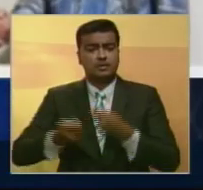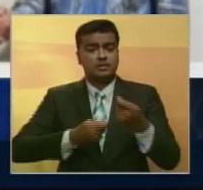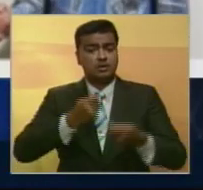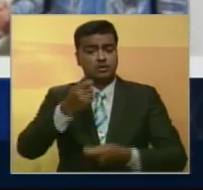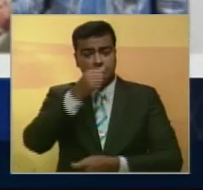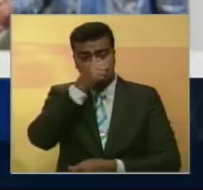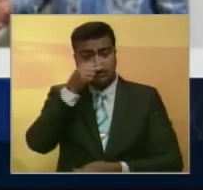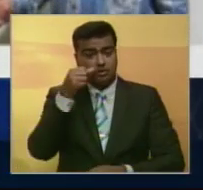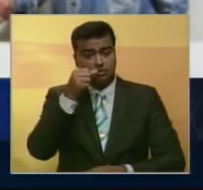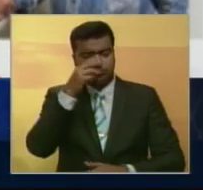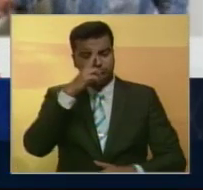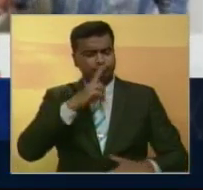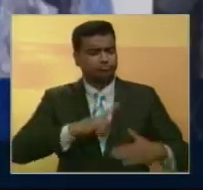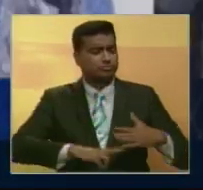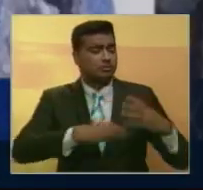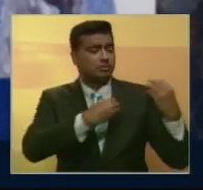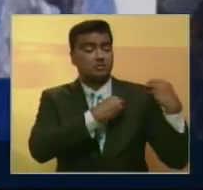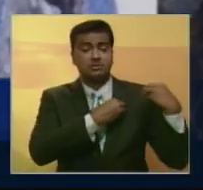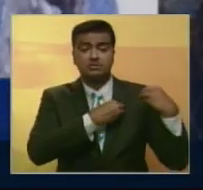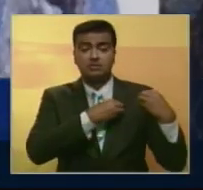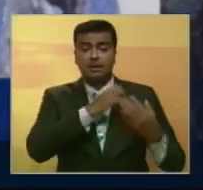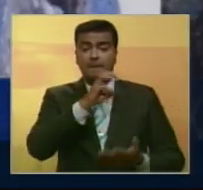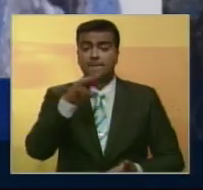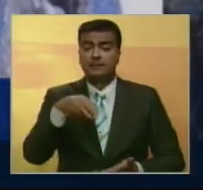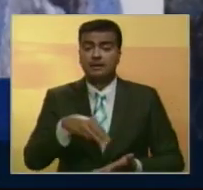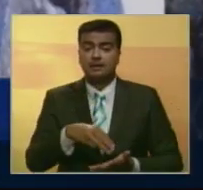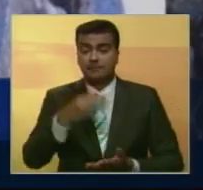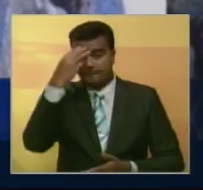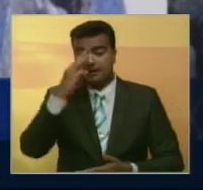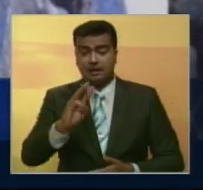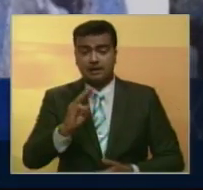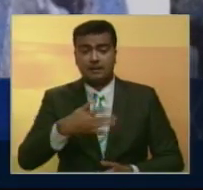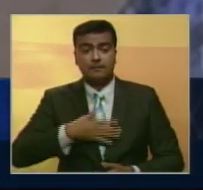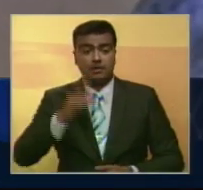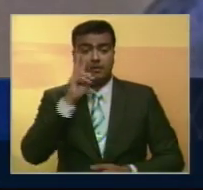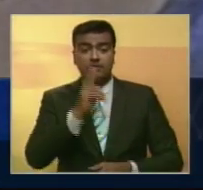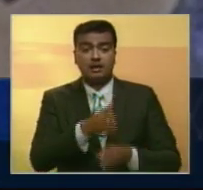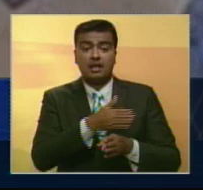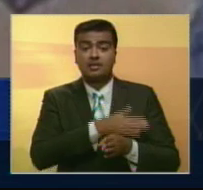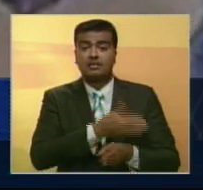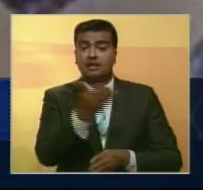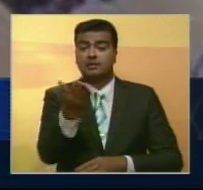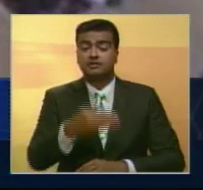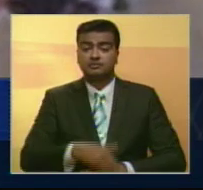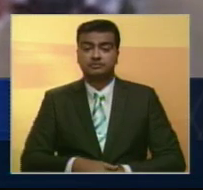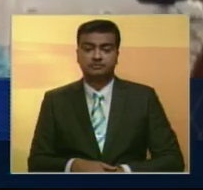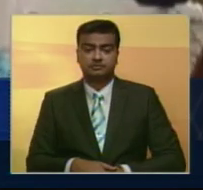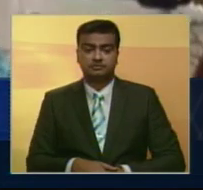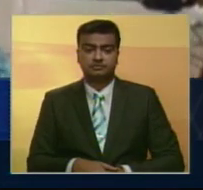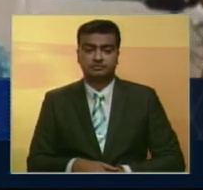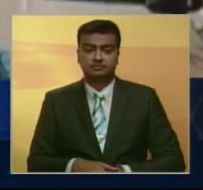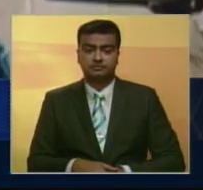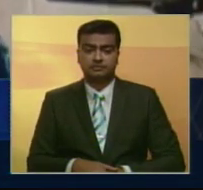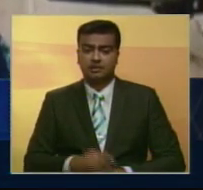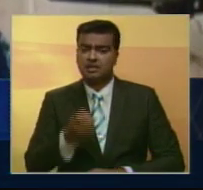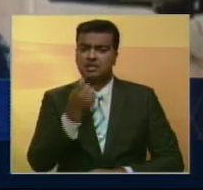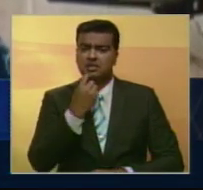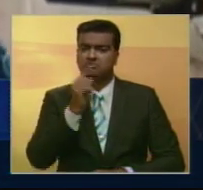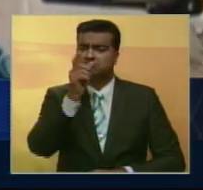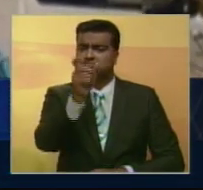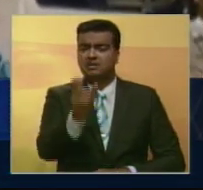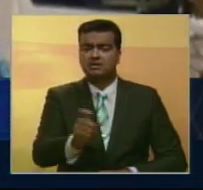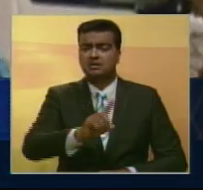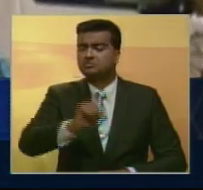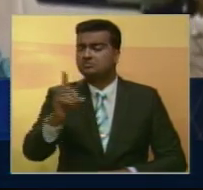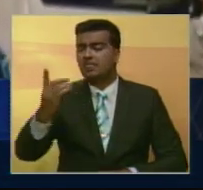una humillación para las autoridades mexicanas al haberlo localizado antes que ellos. El actor señaló que ni él ni